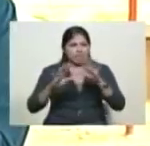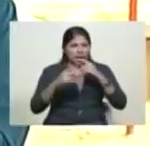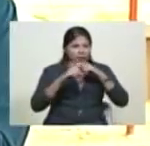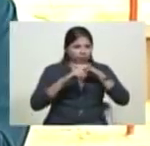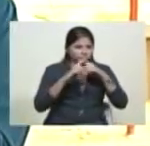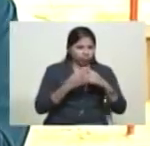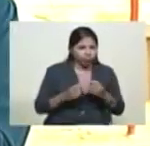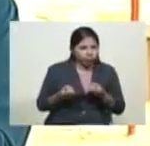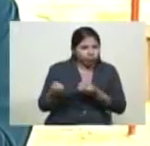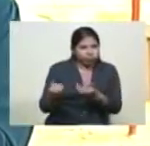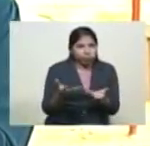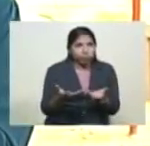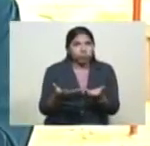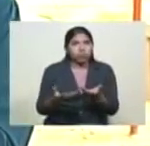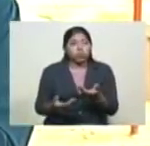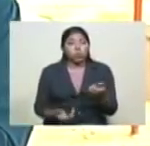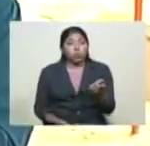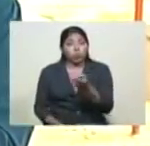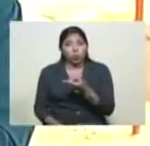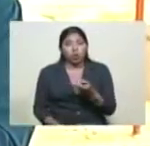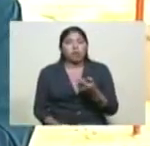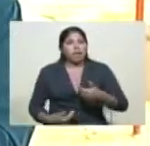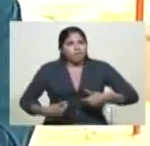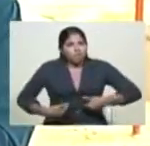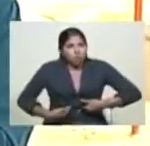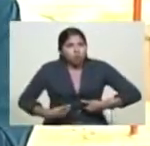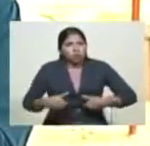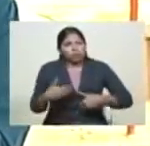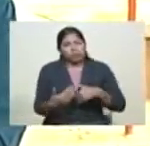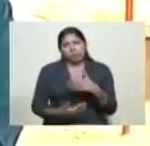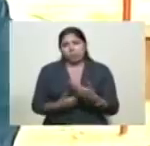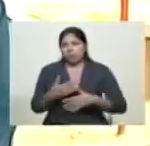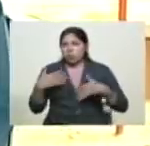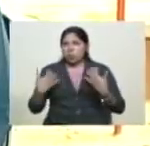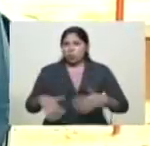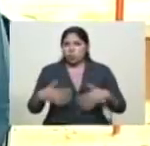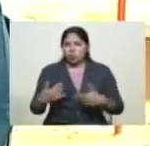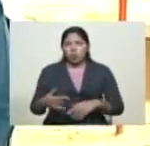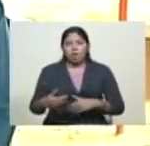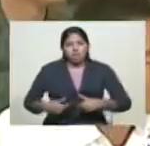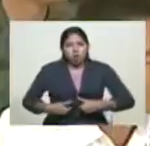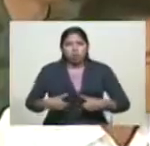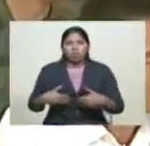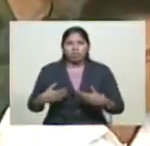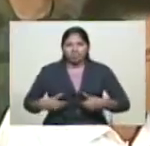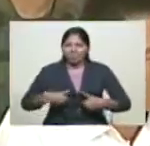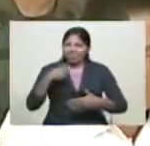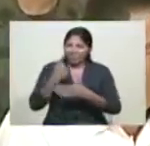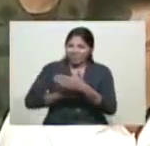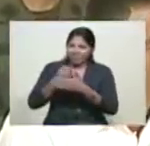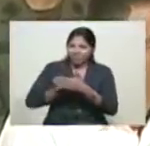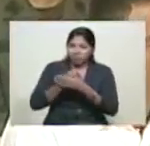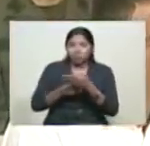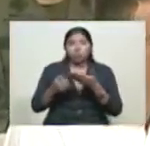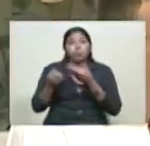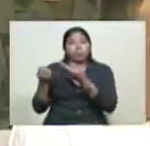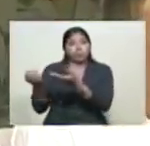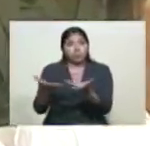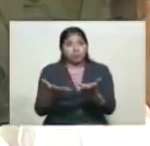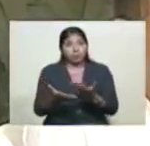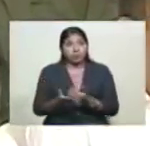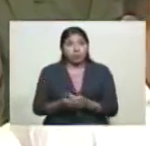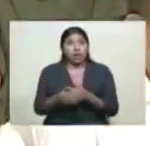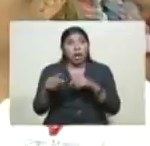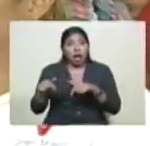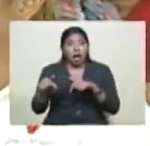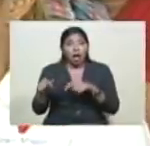jefe Mata Figueroa por el esfuerzo que hizo para el pueblo de Nueva Esparta. Ahora Mata Figueroa está en